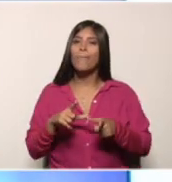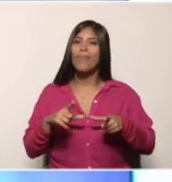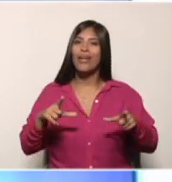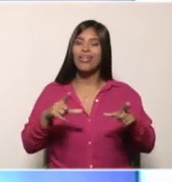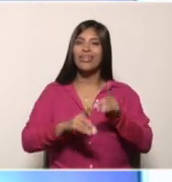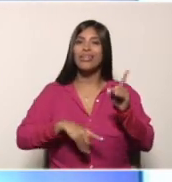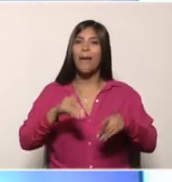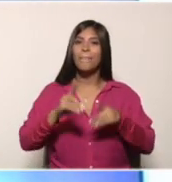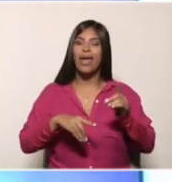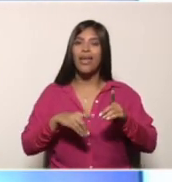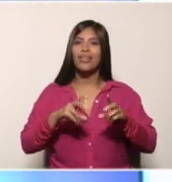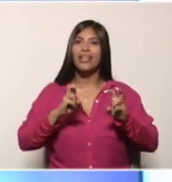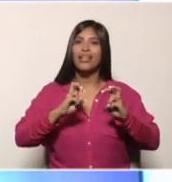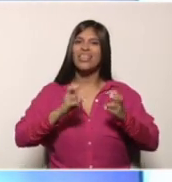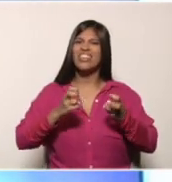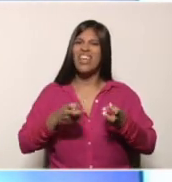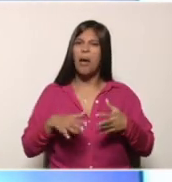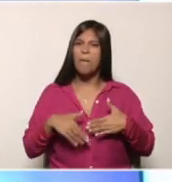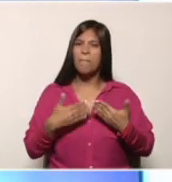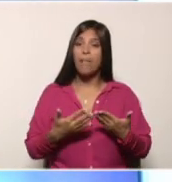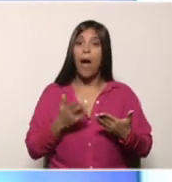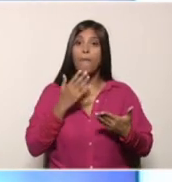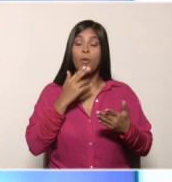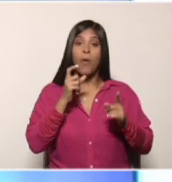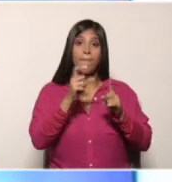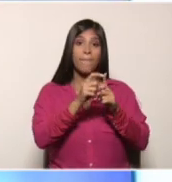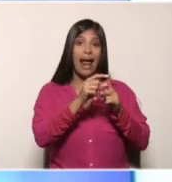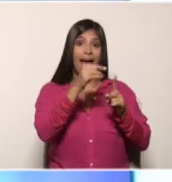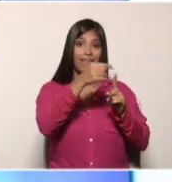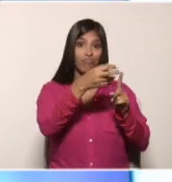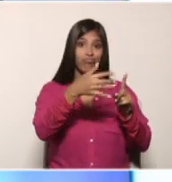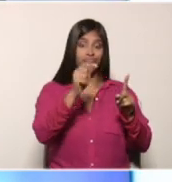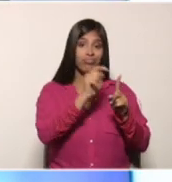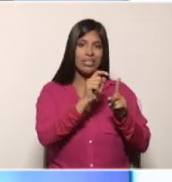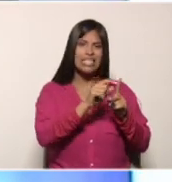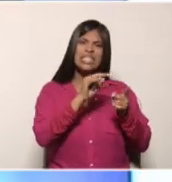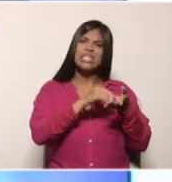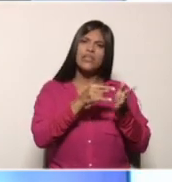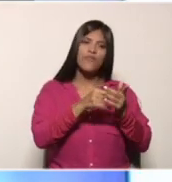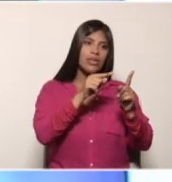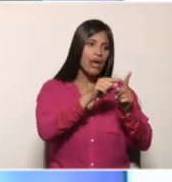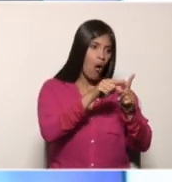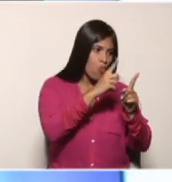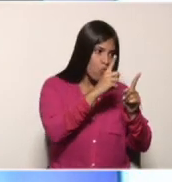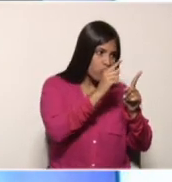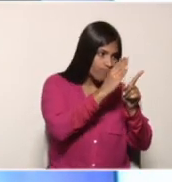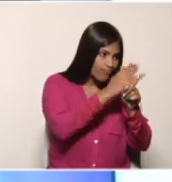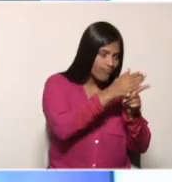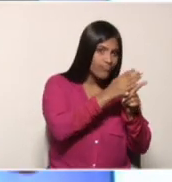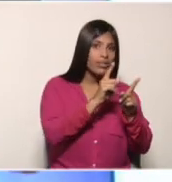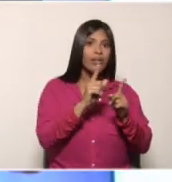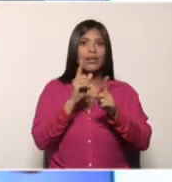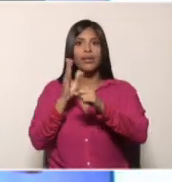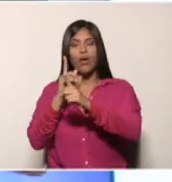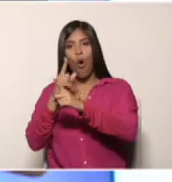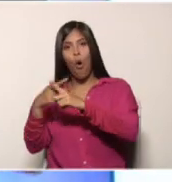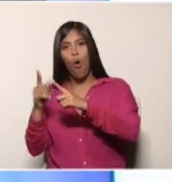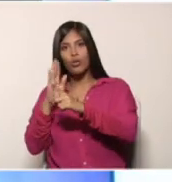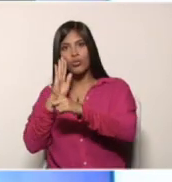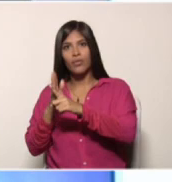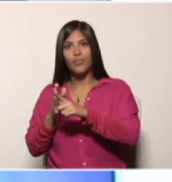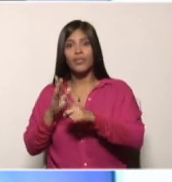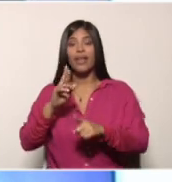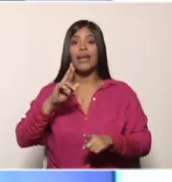palabras pueden significar una u otra cosa dependiendo del contexto. Y fíjense que está exactamente escrito igual. Race, que